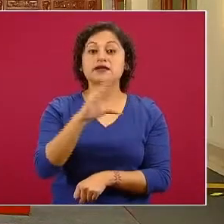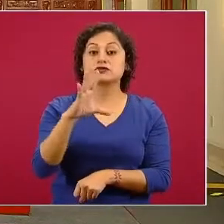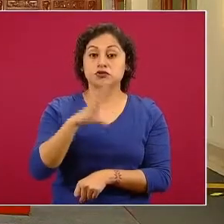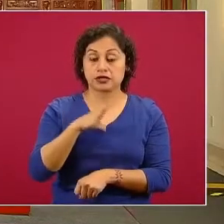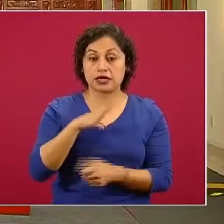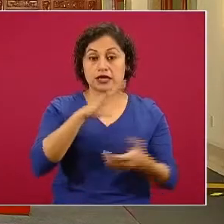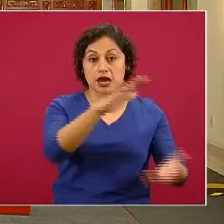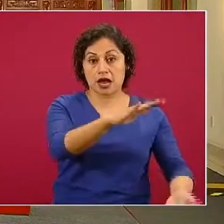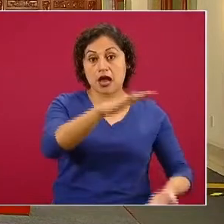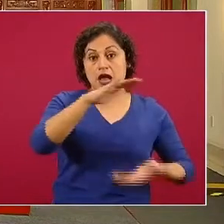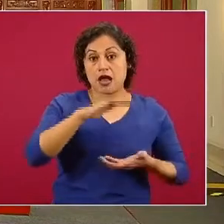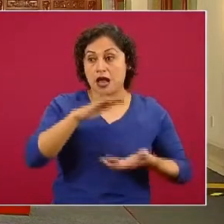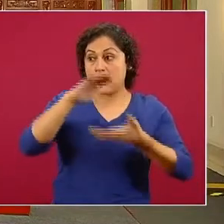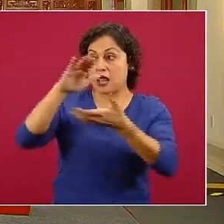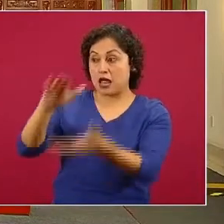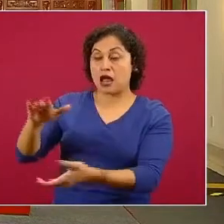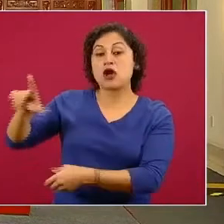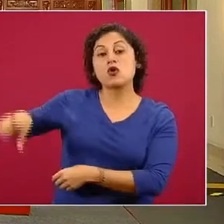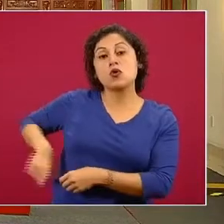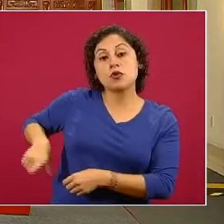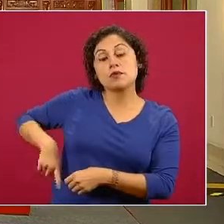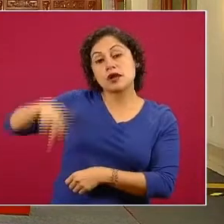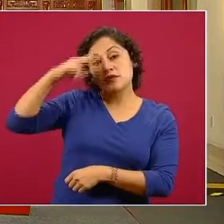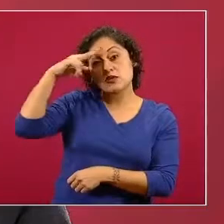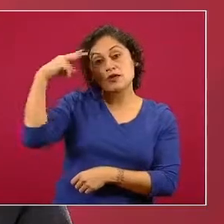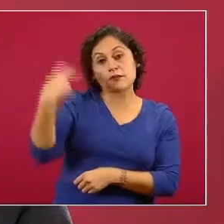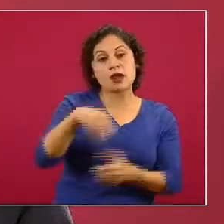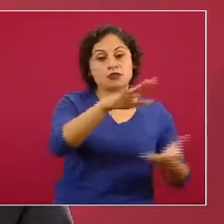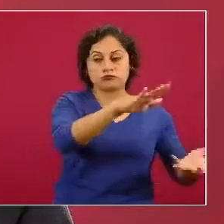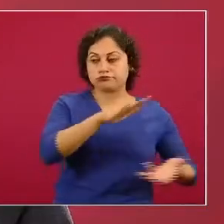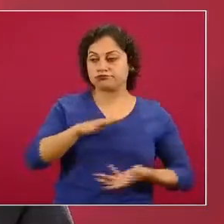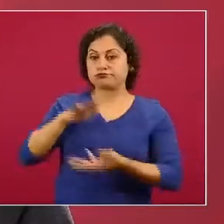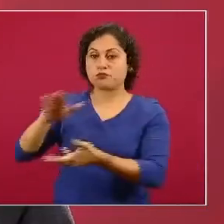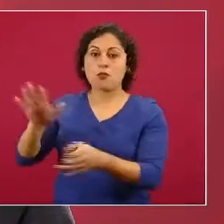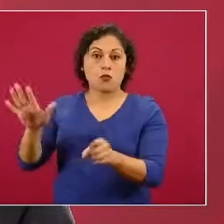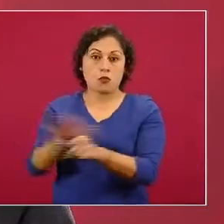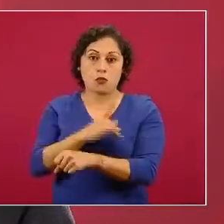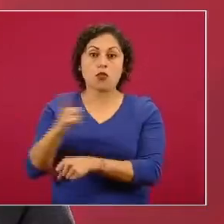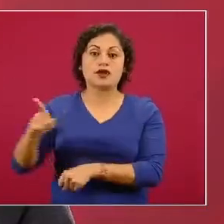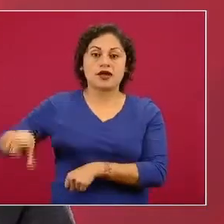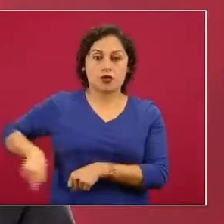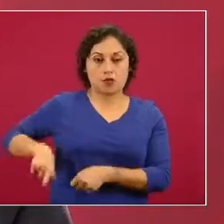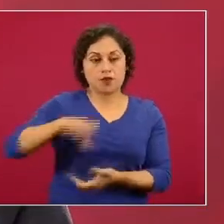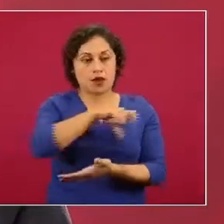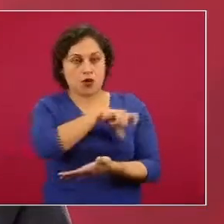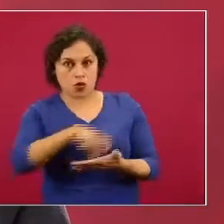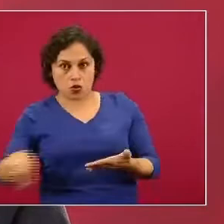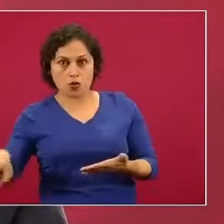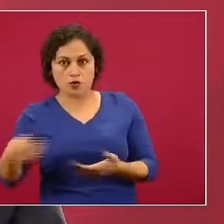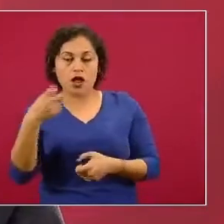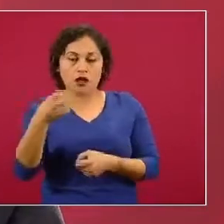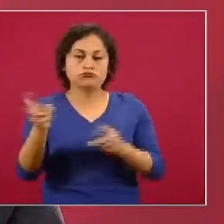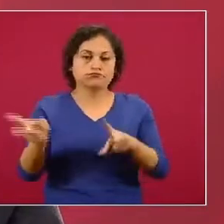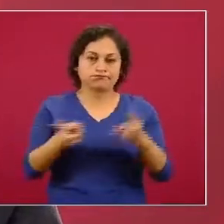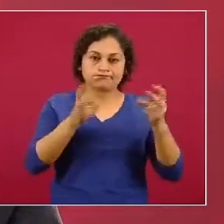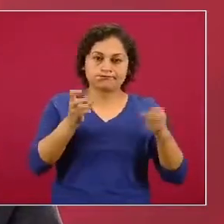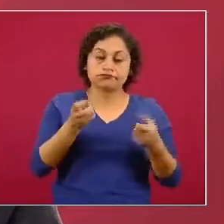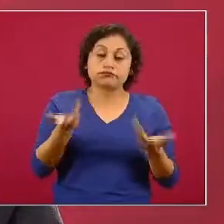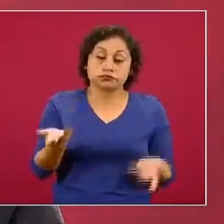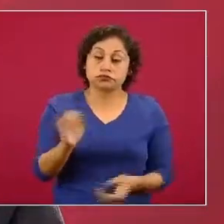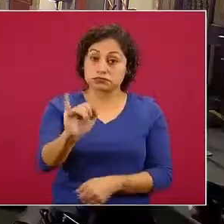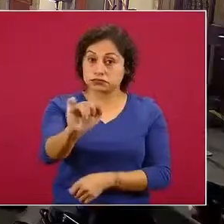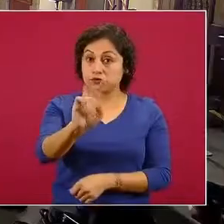a México en virtud de que al gobierno de México en virtud de que se hizo un contrato para su adquisición. Entonces, un fenómeno sí, muy